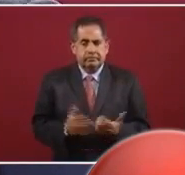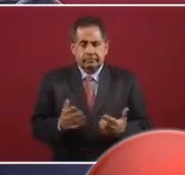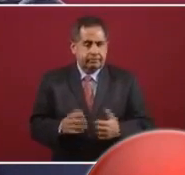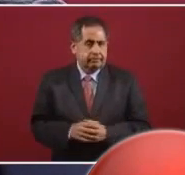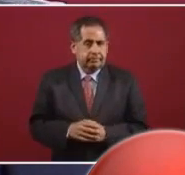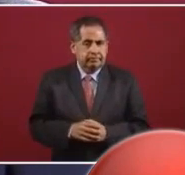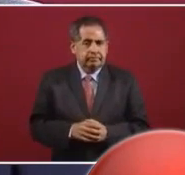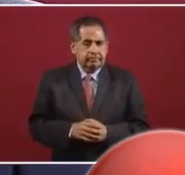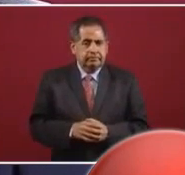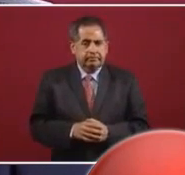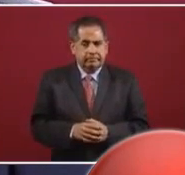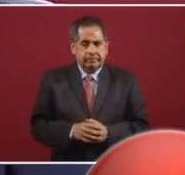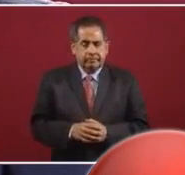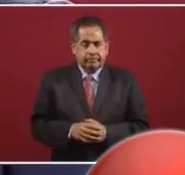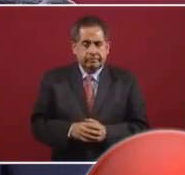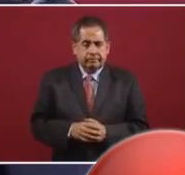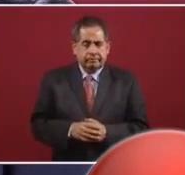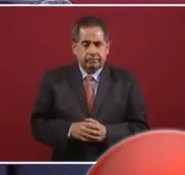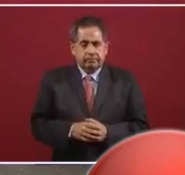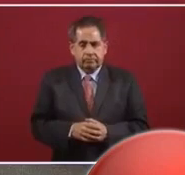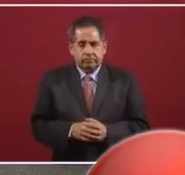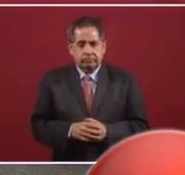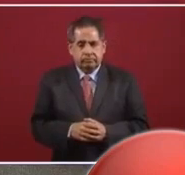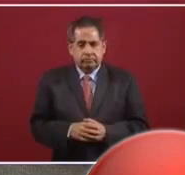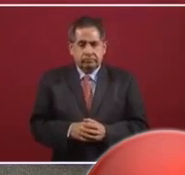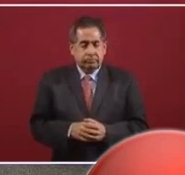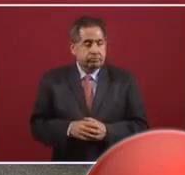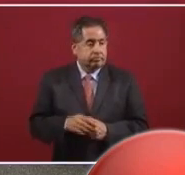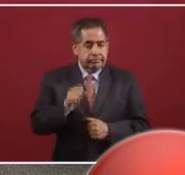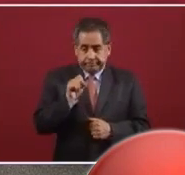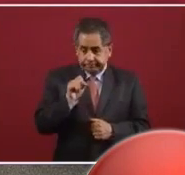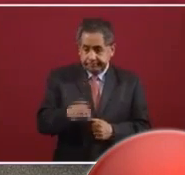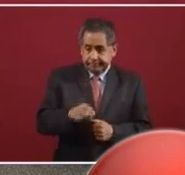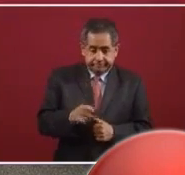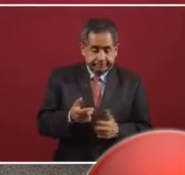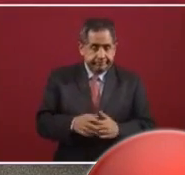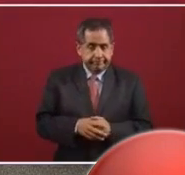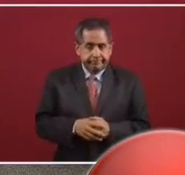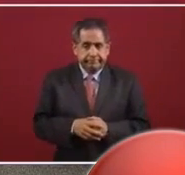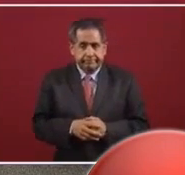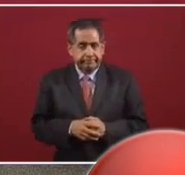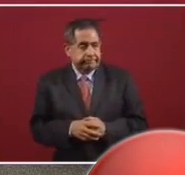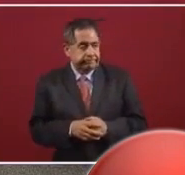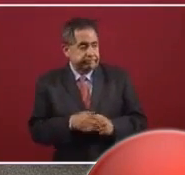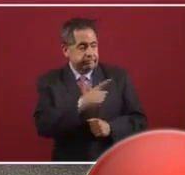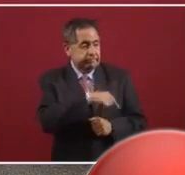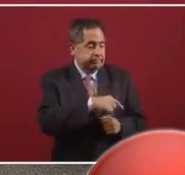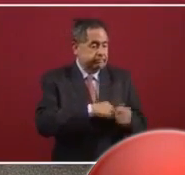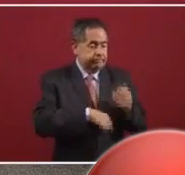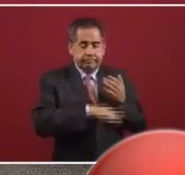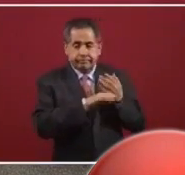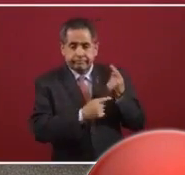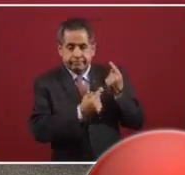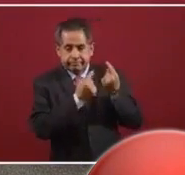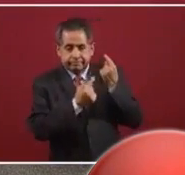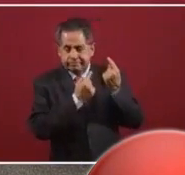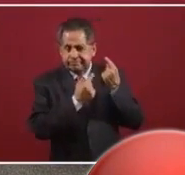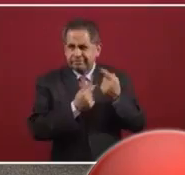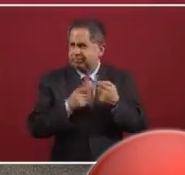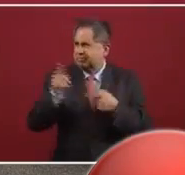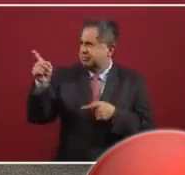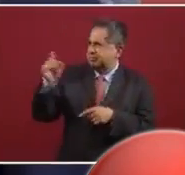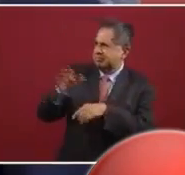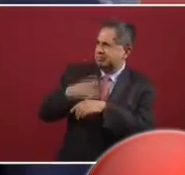Entonces, los mismos que ahora nos cuestionan por la decisión que